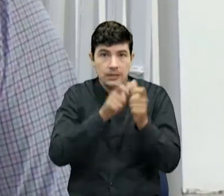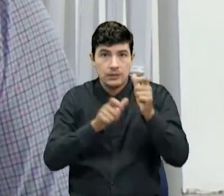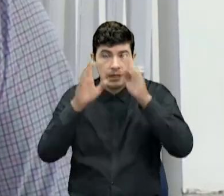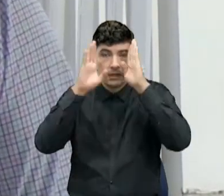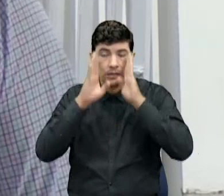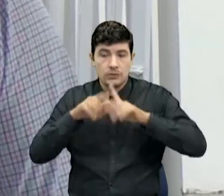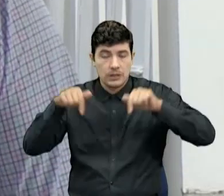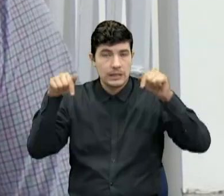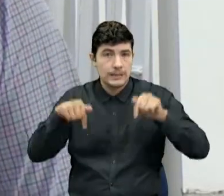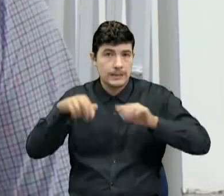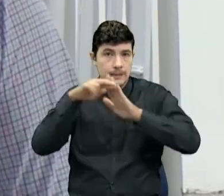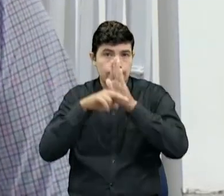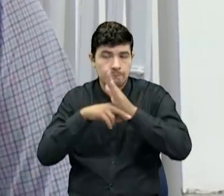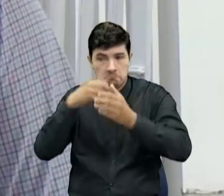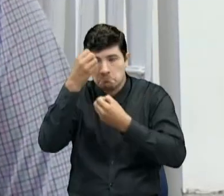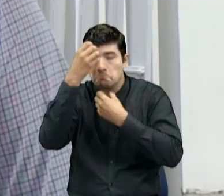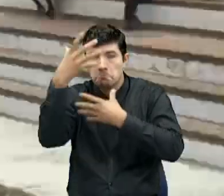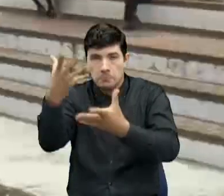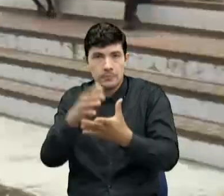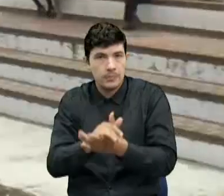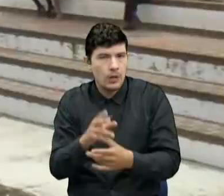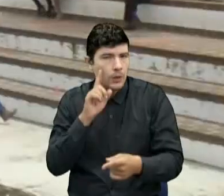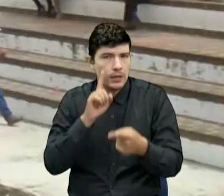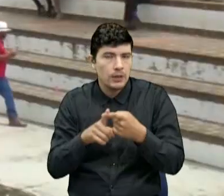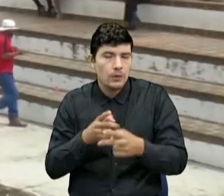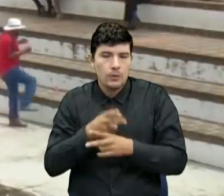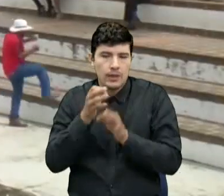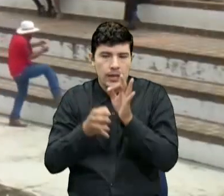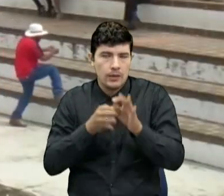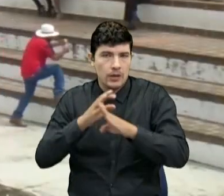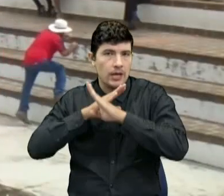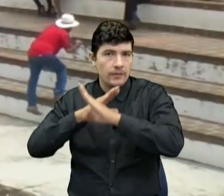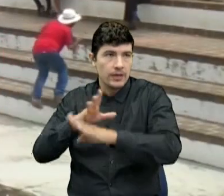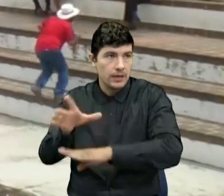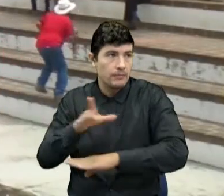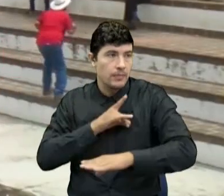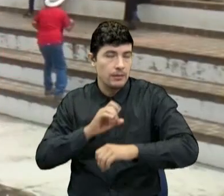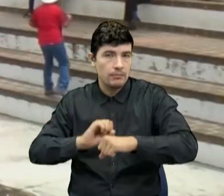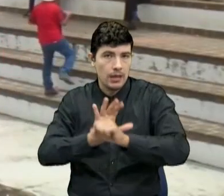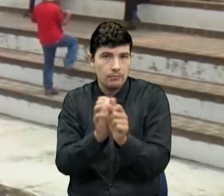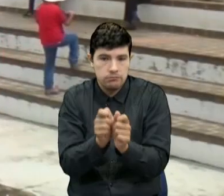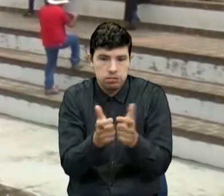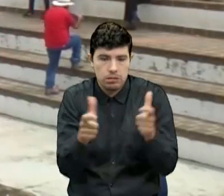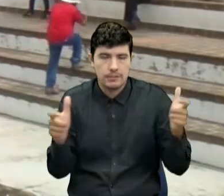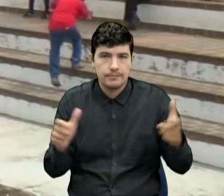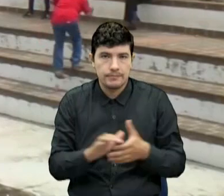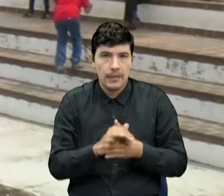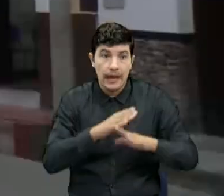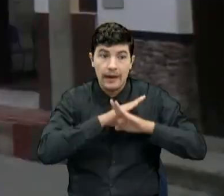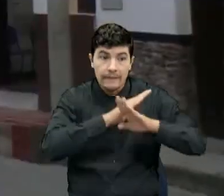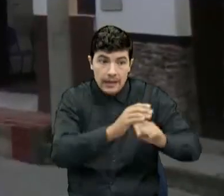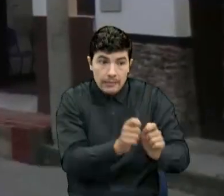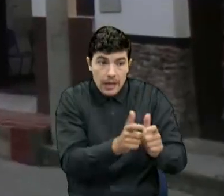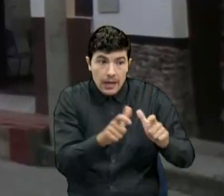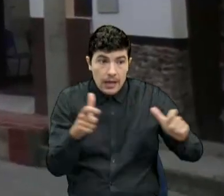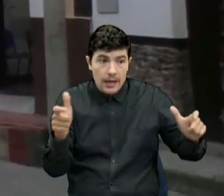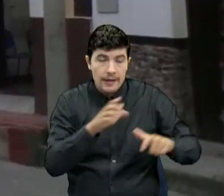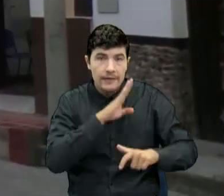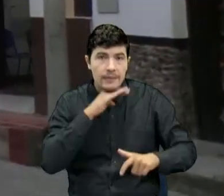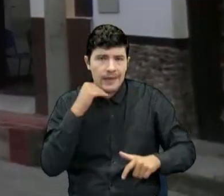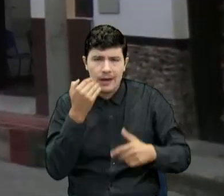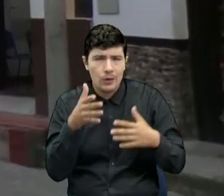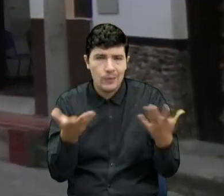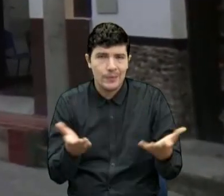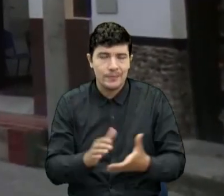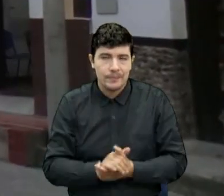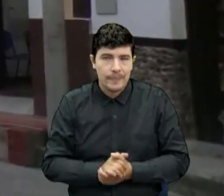estas medidas las cuales nos ayudan a prevenir la propagación del coi 19 para evitar la propagación de la enfermedad han